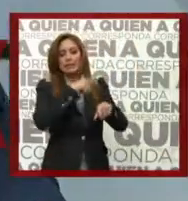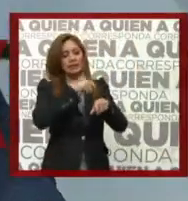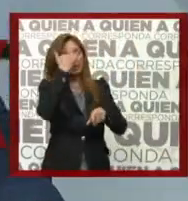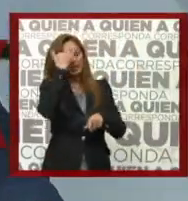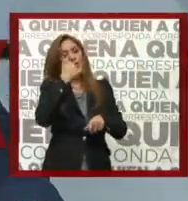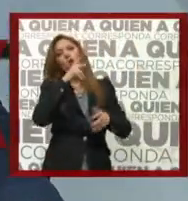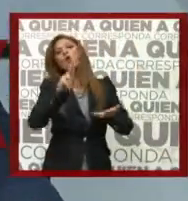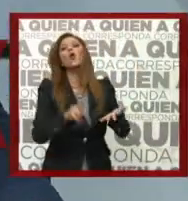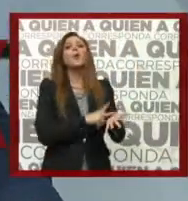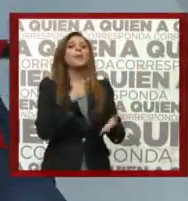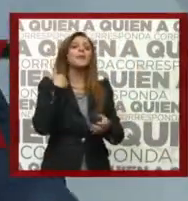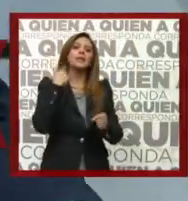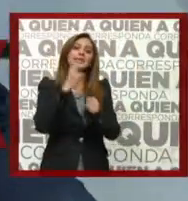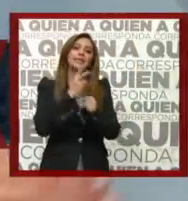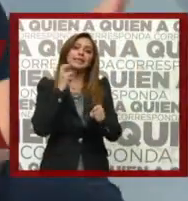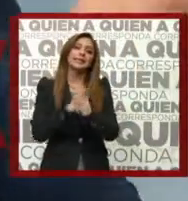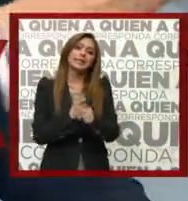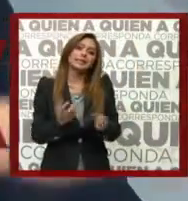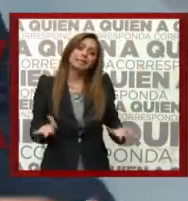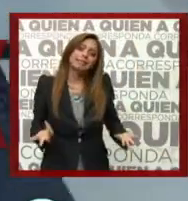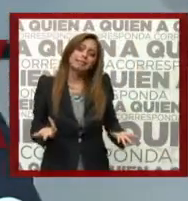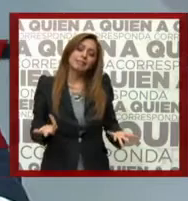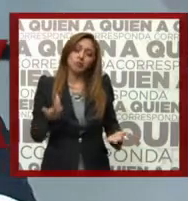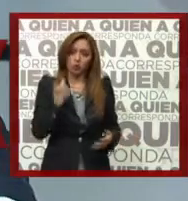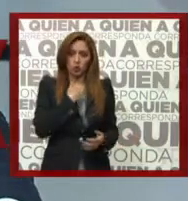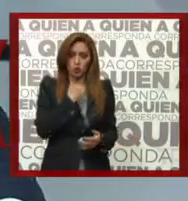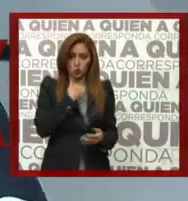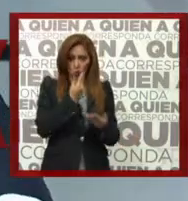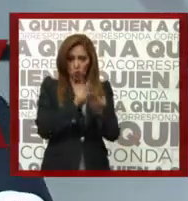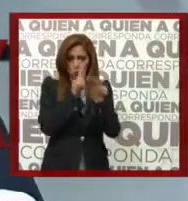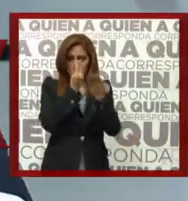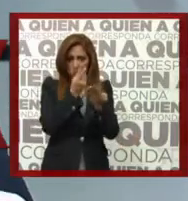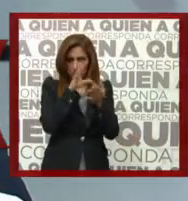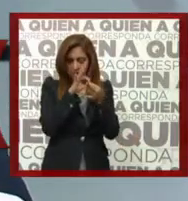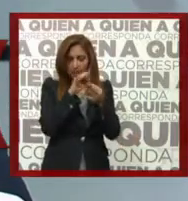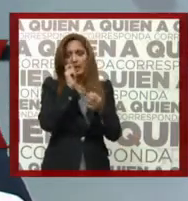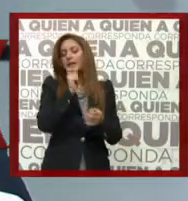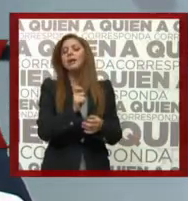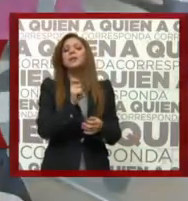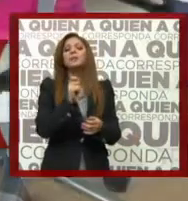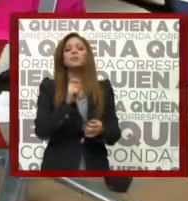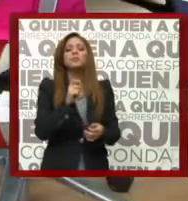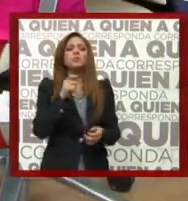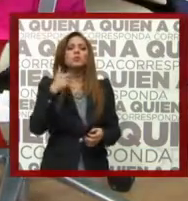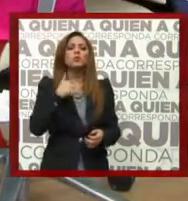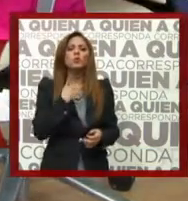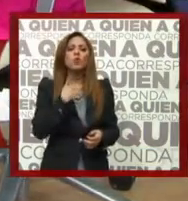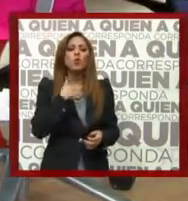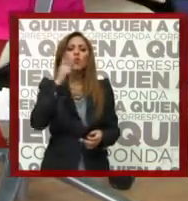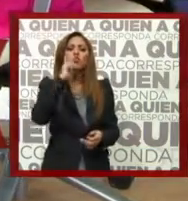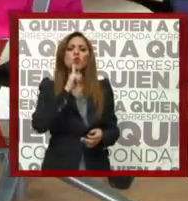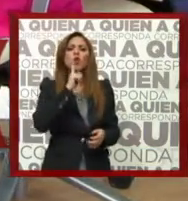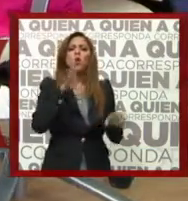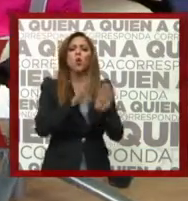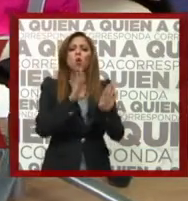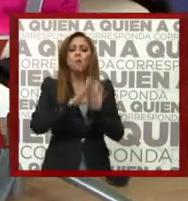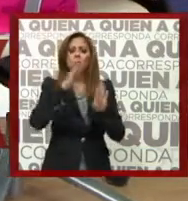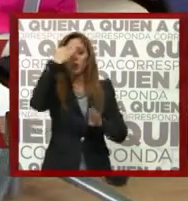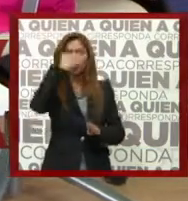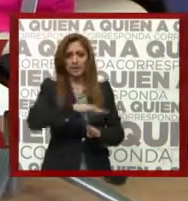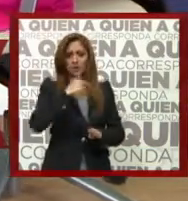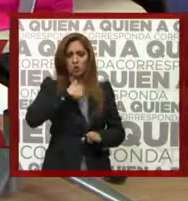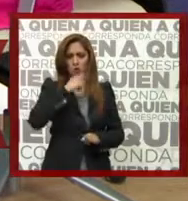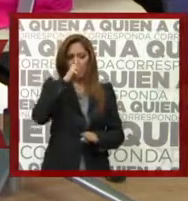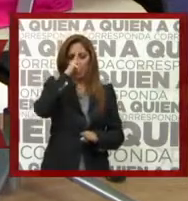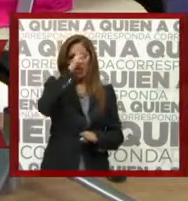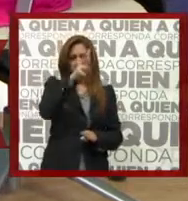que volverte a invitar. Ahí estamos con ella. Pero te voy a hacer una propuesta. Antes. ¿Cómo sabe una mujer que es víctima de violencia, que no lo sabe, pero